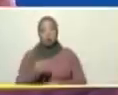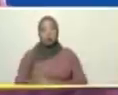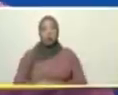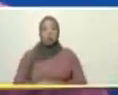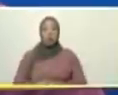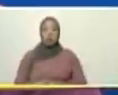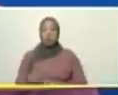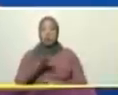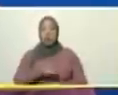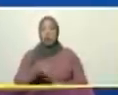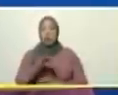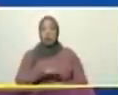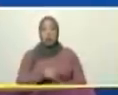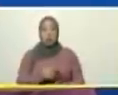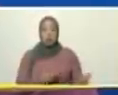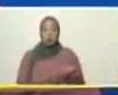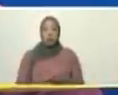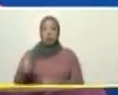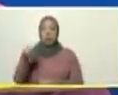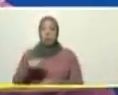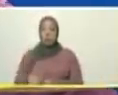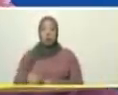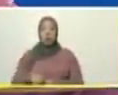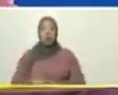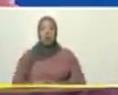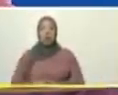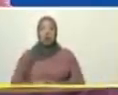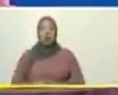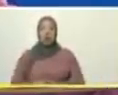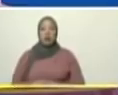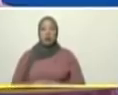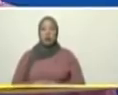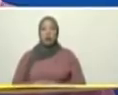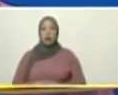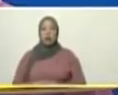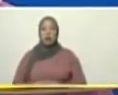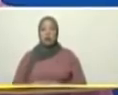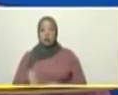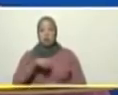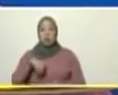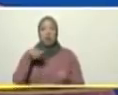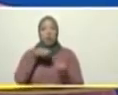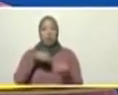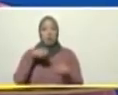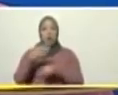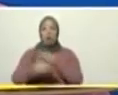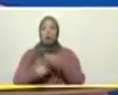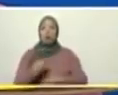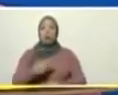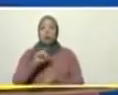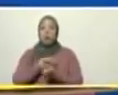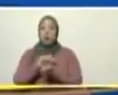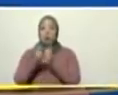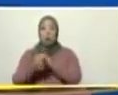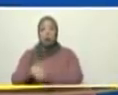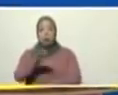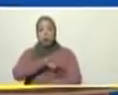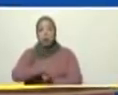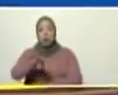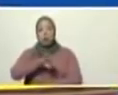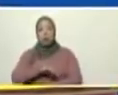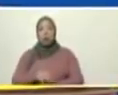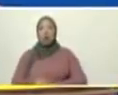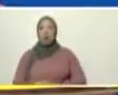por lo tanto también dejaron de ser de izquierda. Entonces este es un camino duro y arduo, pero que cuando uno no lo olvida